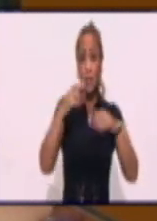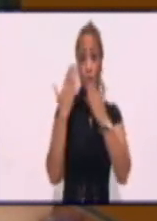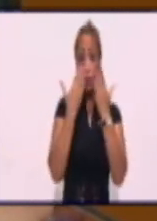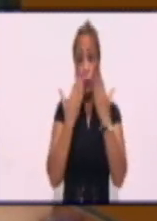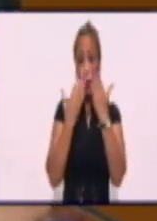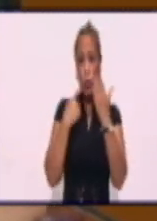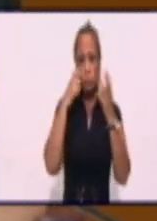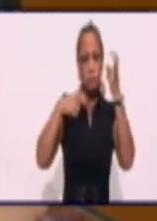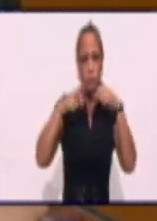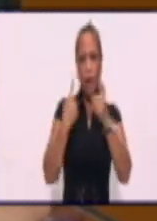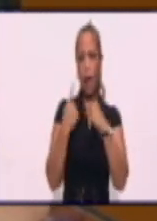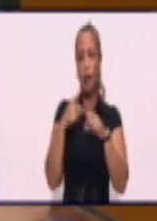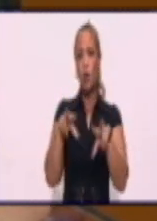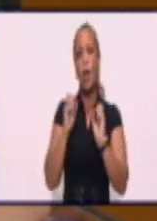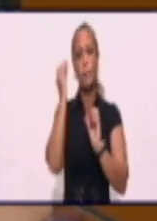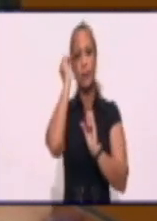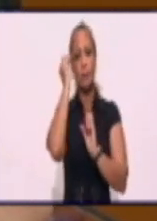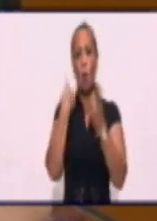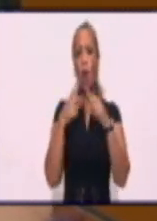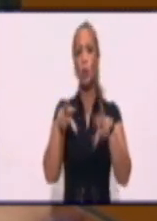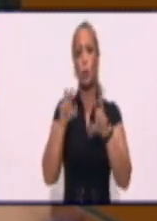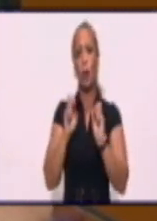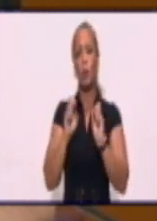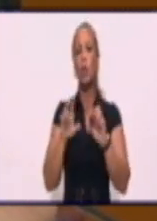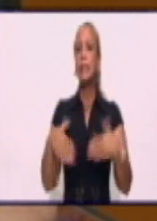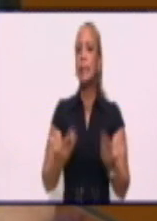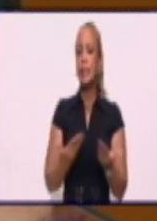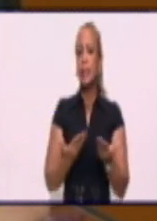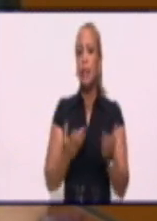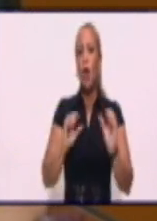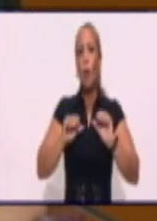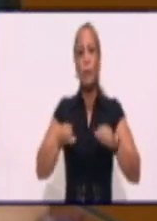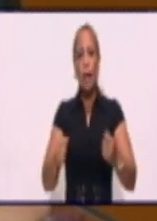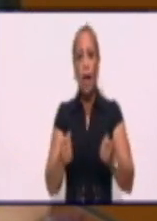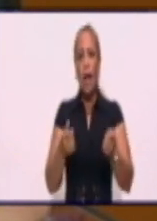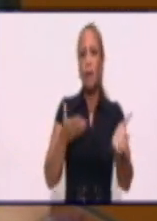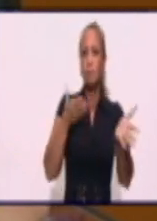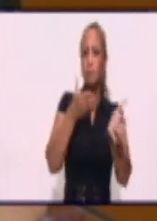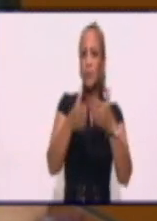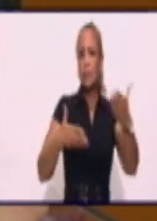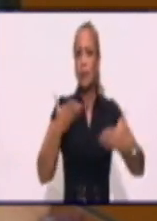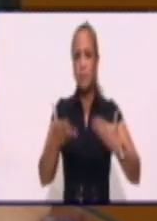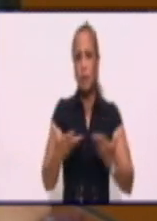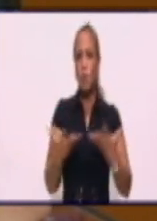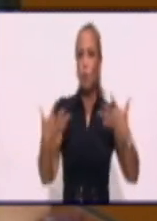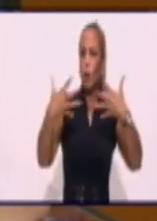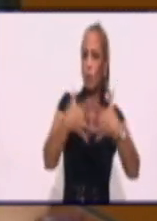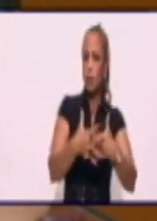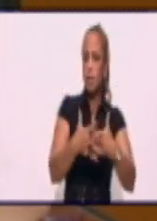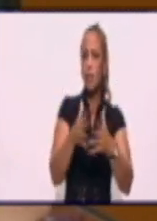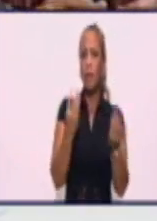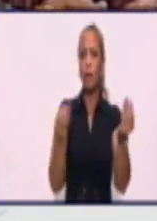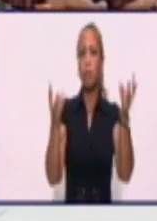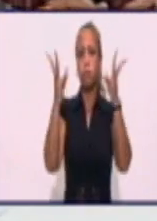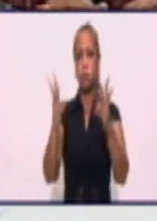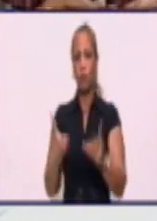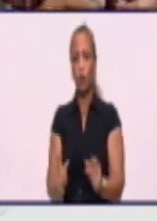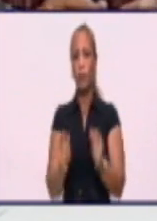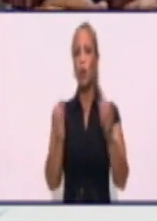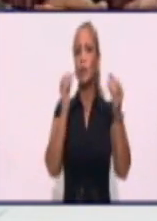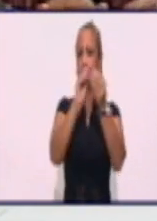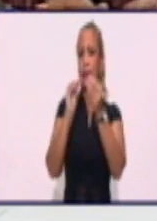días aprendemos. Y la que nos ha obligado a llevar un dinamismo que está en correspondencia también con el incremento del número de casos y con